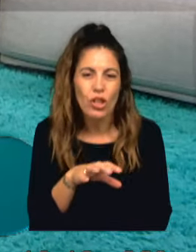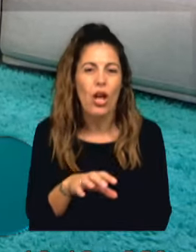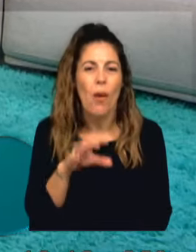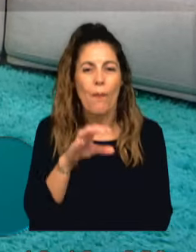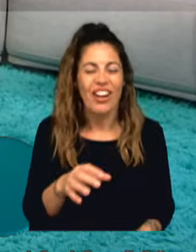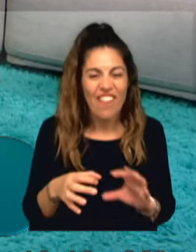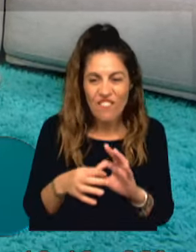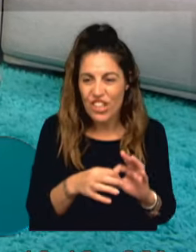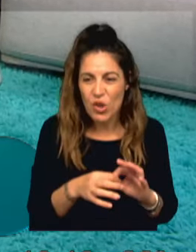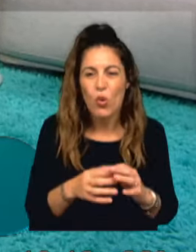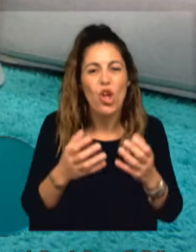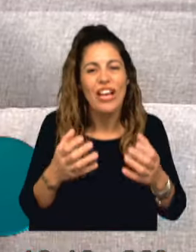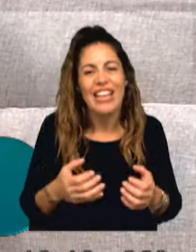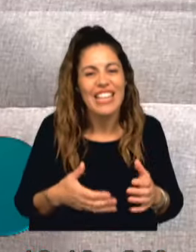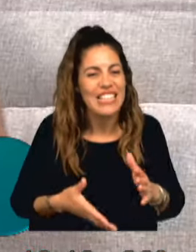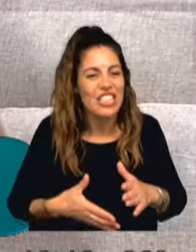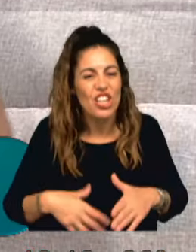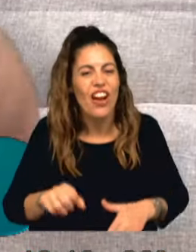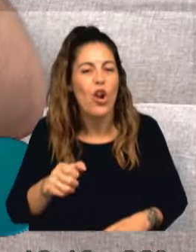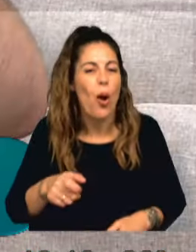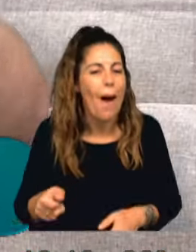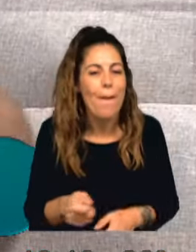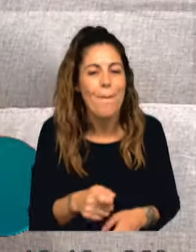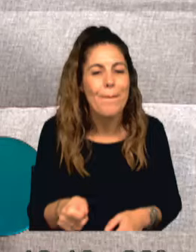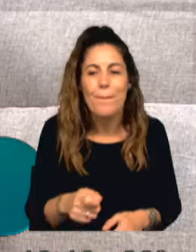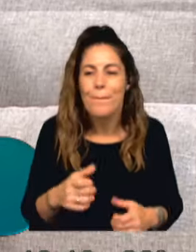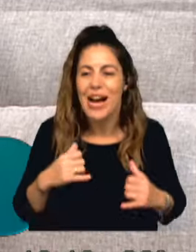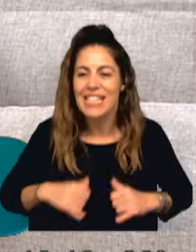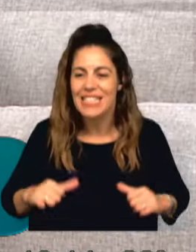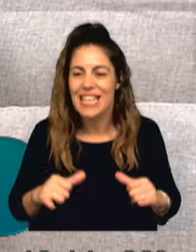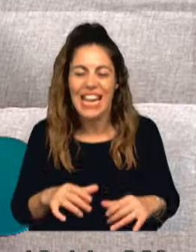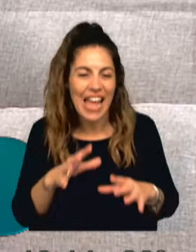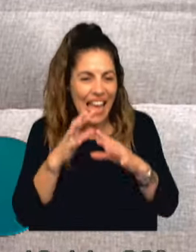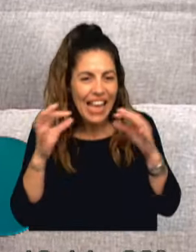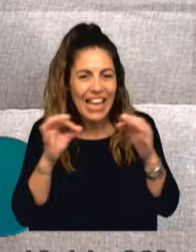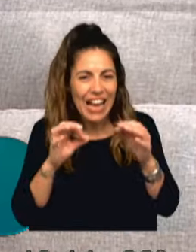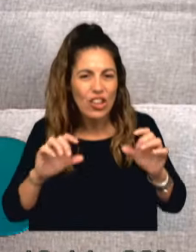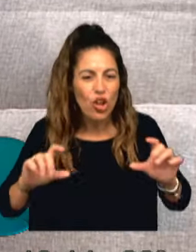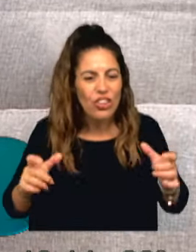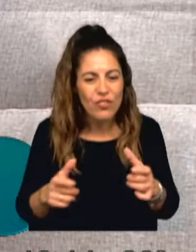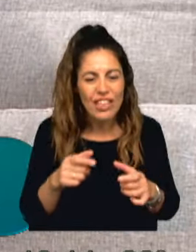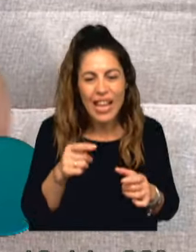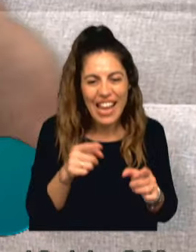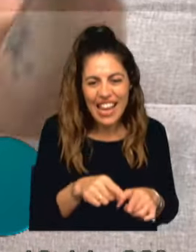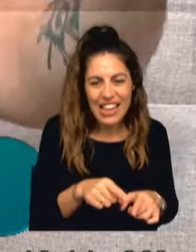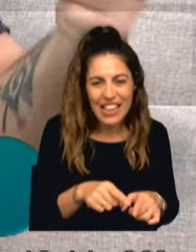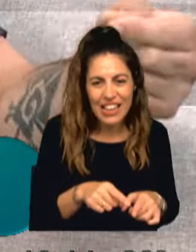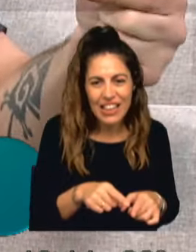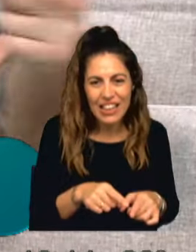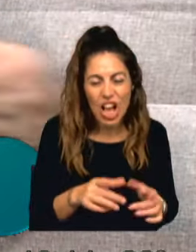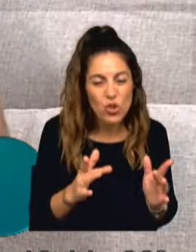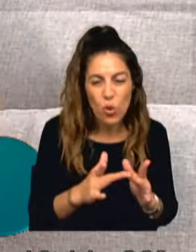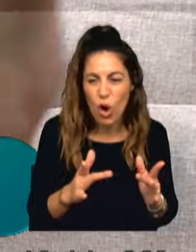este vínculo de querer tener que sacarlo a pasear de tener que estar el gato muchas veces empieza a disminuir el mismo su su su intensidad de